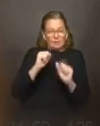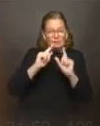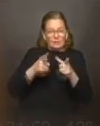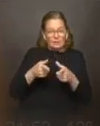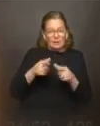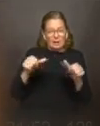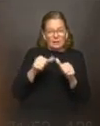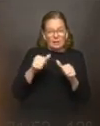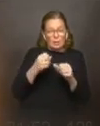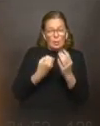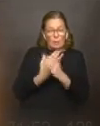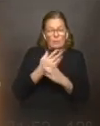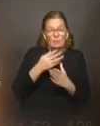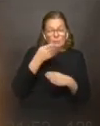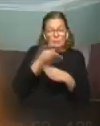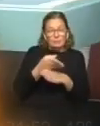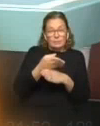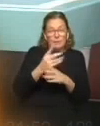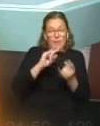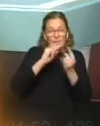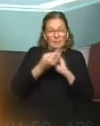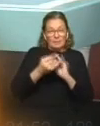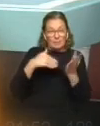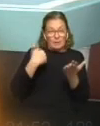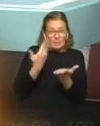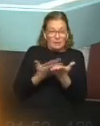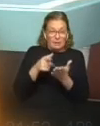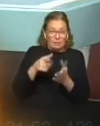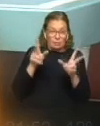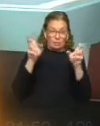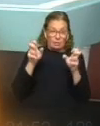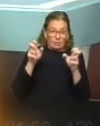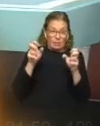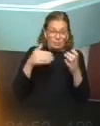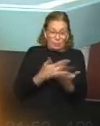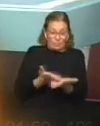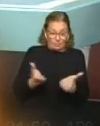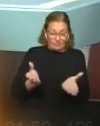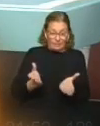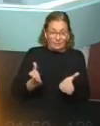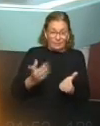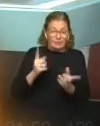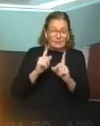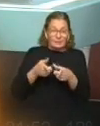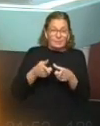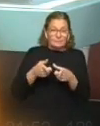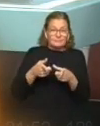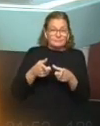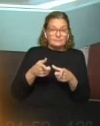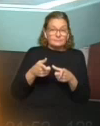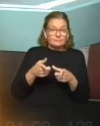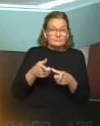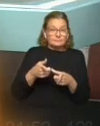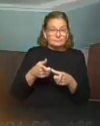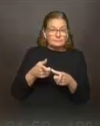hacer una nueva solicitud en el Parlamento de que nos reciban para plantear estas cuestiones, bueno, están sobre la mesa. Y en particular,